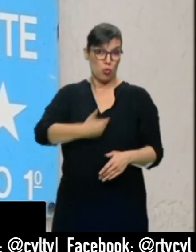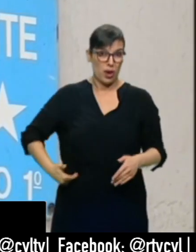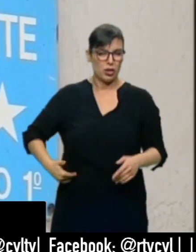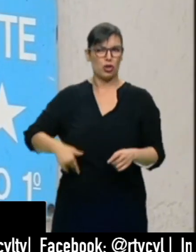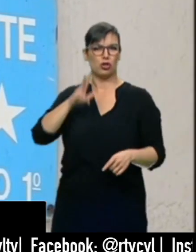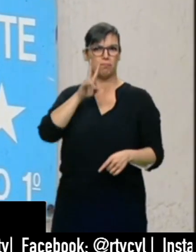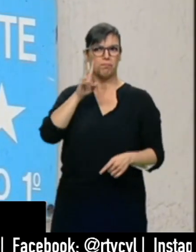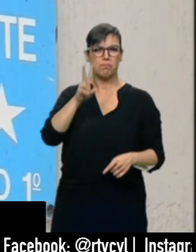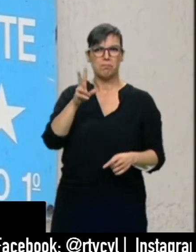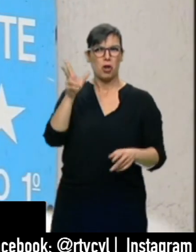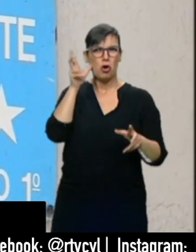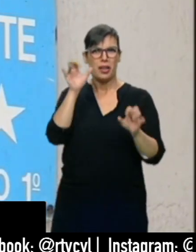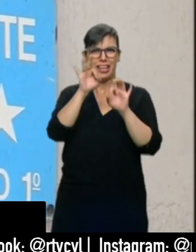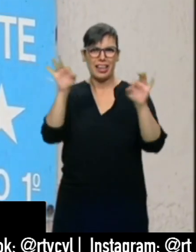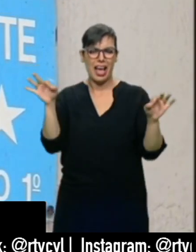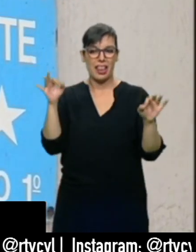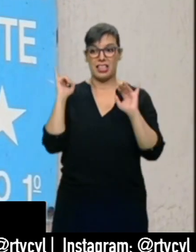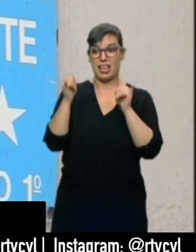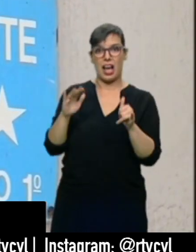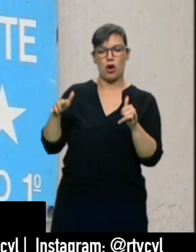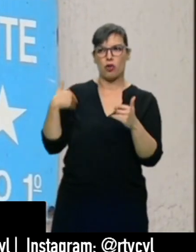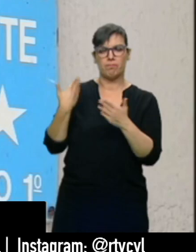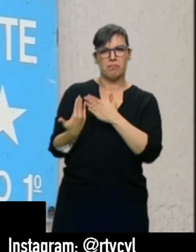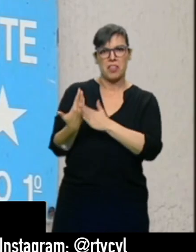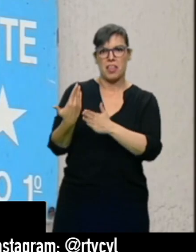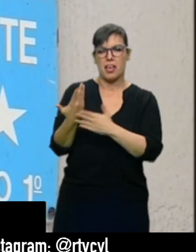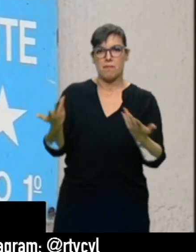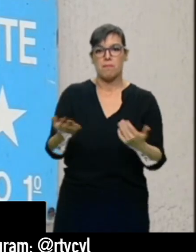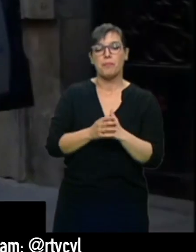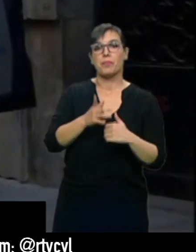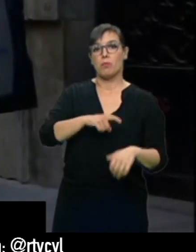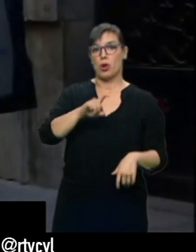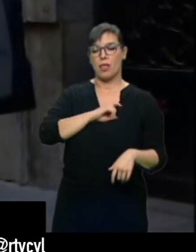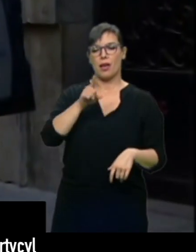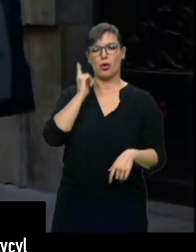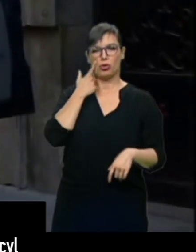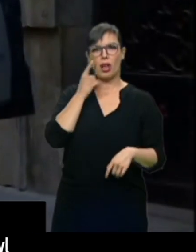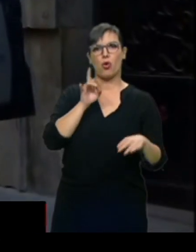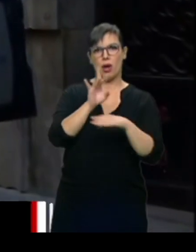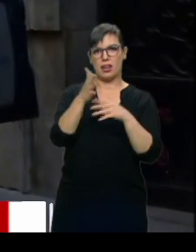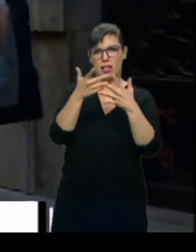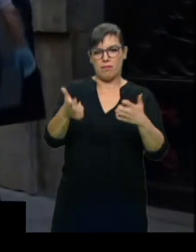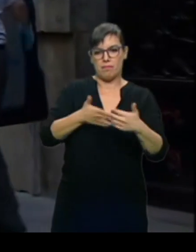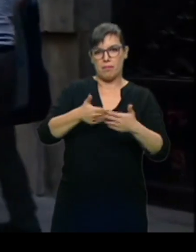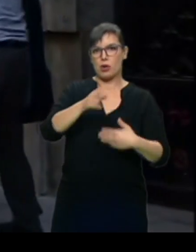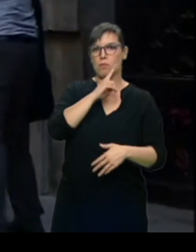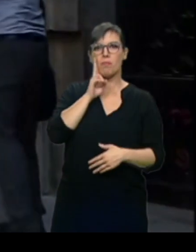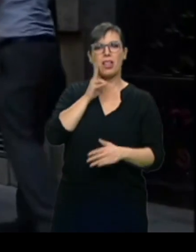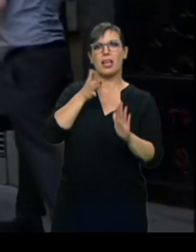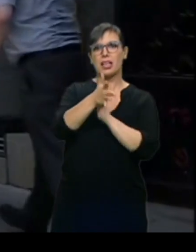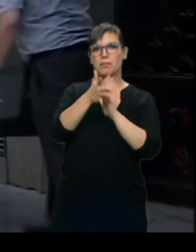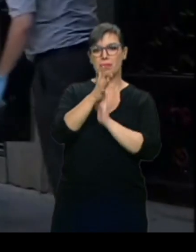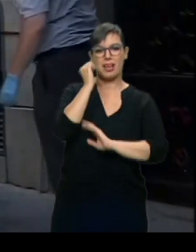les veían ni oían nada de ellos desde que llegaron. Los agentes han encontrado una carta de la madre en la que explica los motivos de